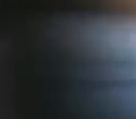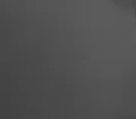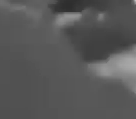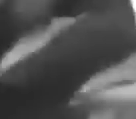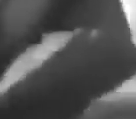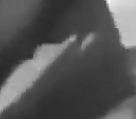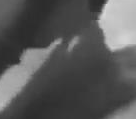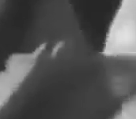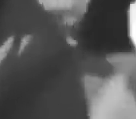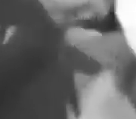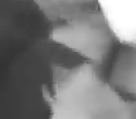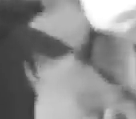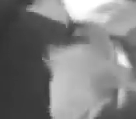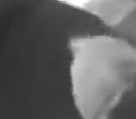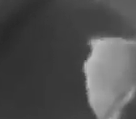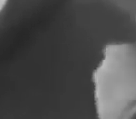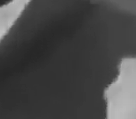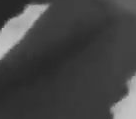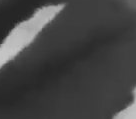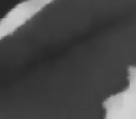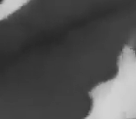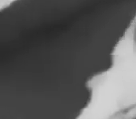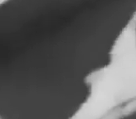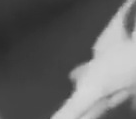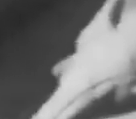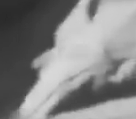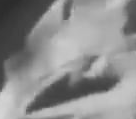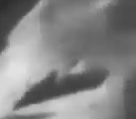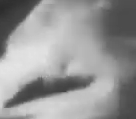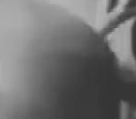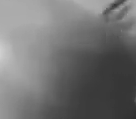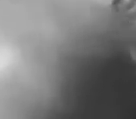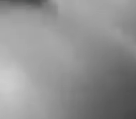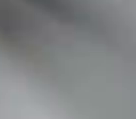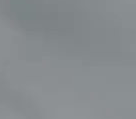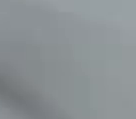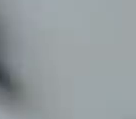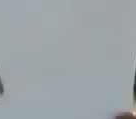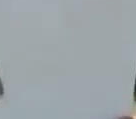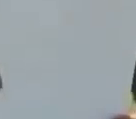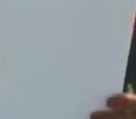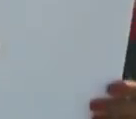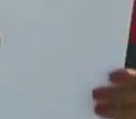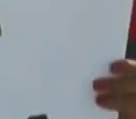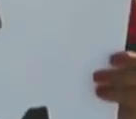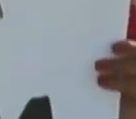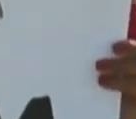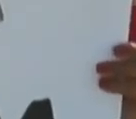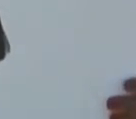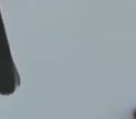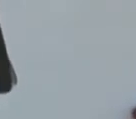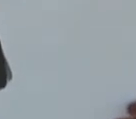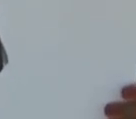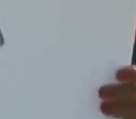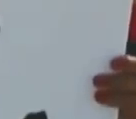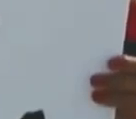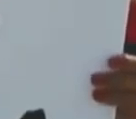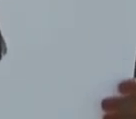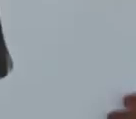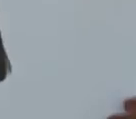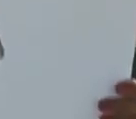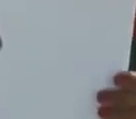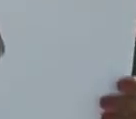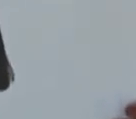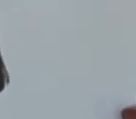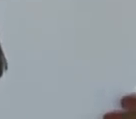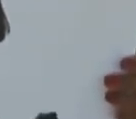inacción criminal de Jair Bolsonaro y su gobierno, que han abandonado al pueblo. Estoy aquí en el detente Bolsonaro para decir